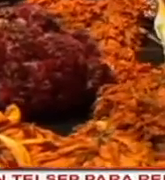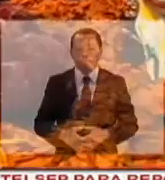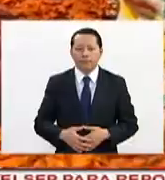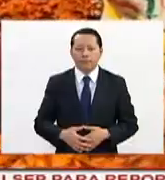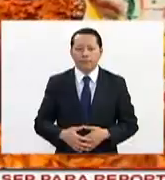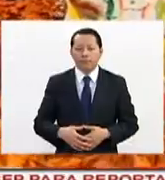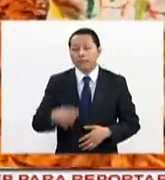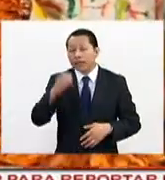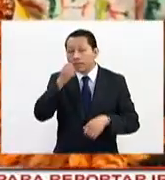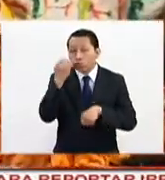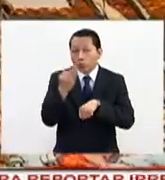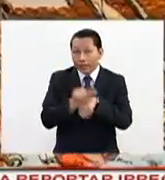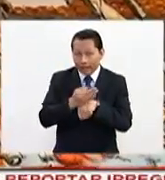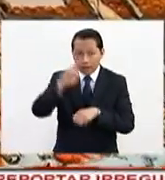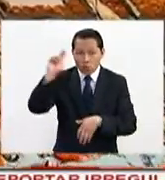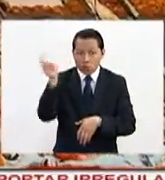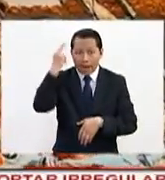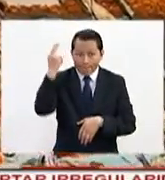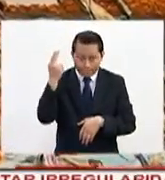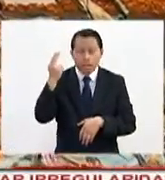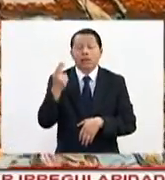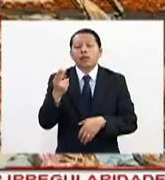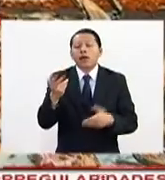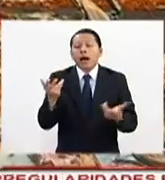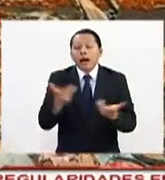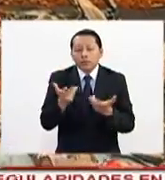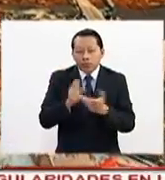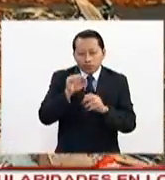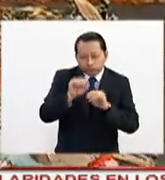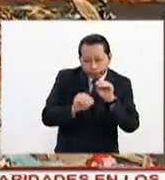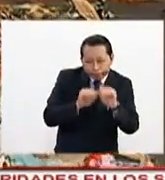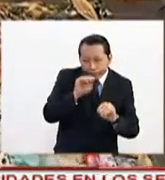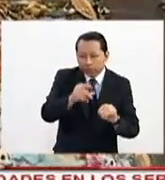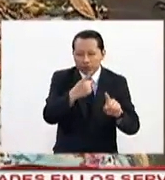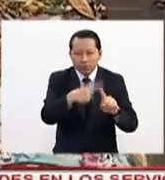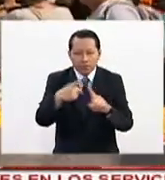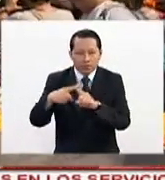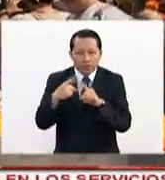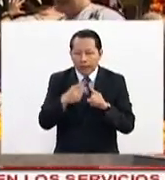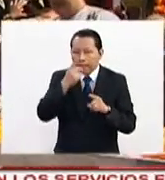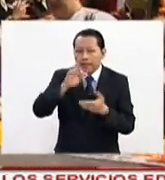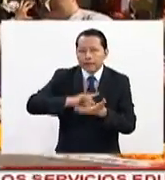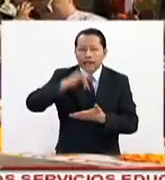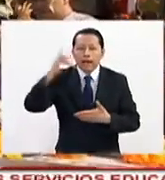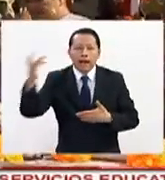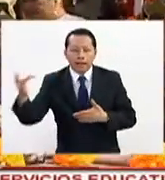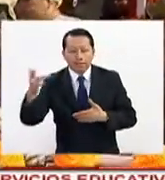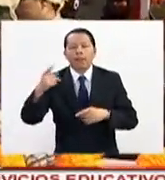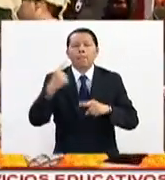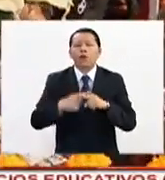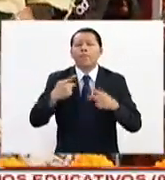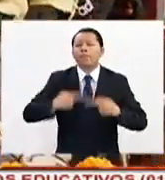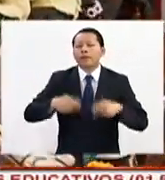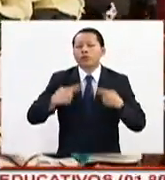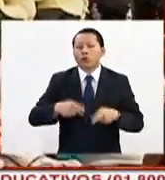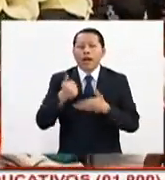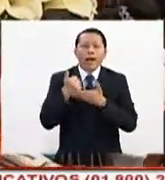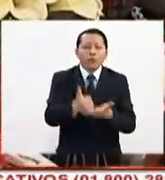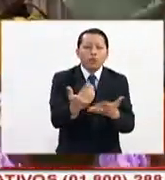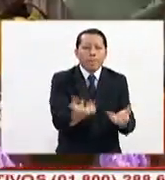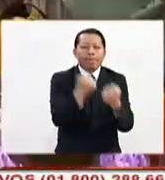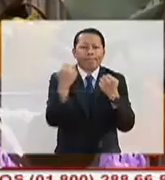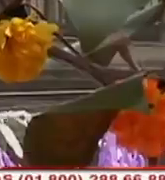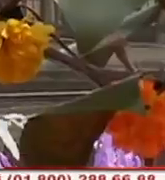Realizadas por estudiantes de la máxima casa de estudios, los altares plasmaron su agradecimiento a los rescatistas del 19 de